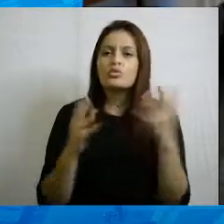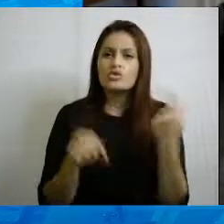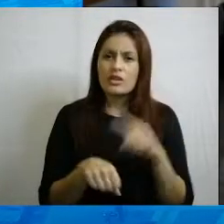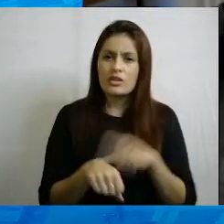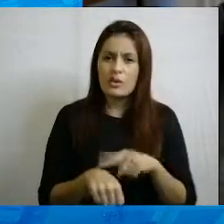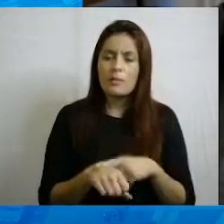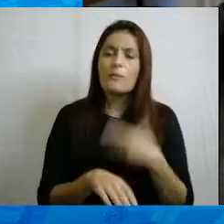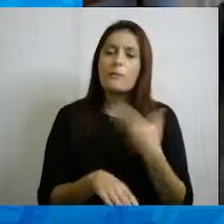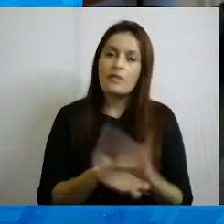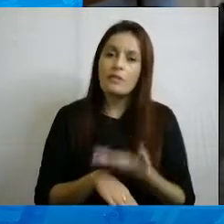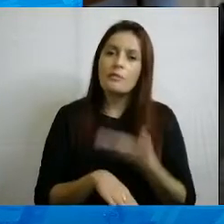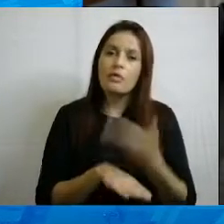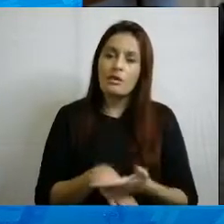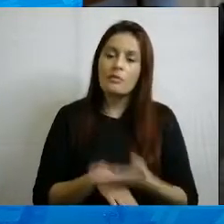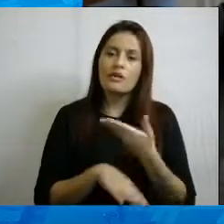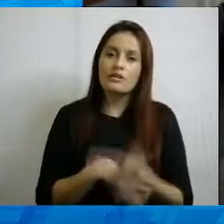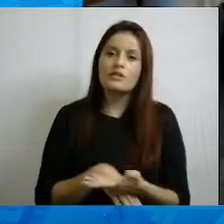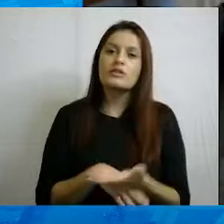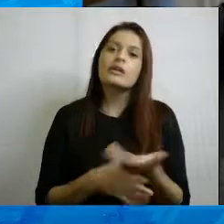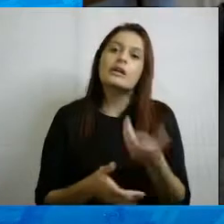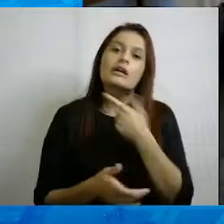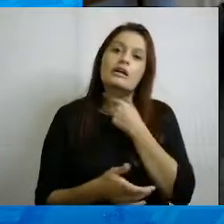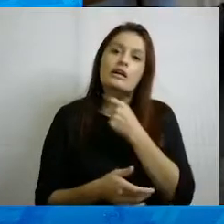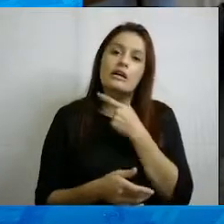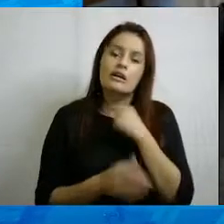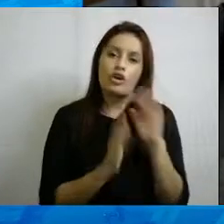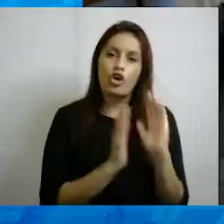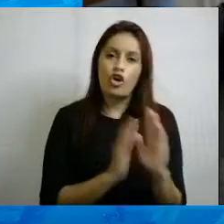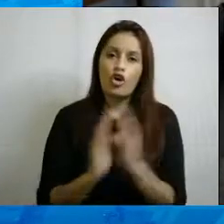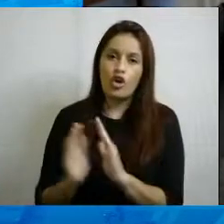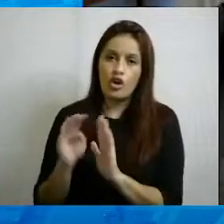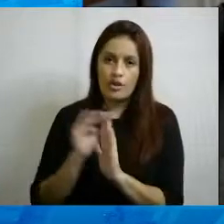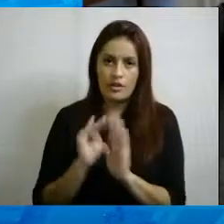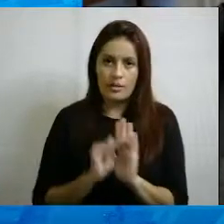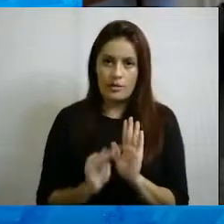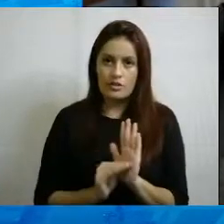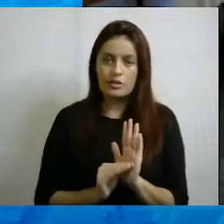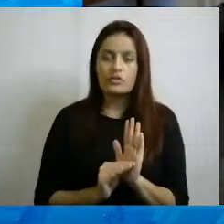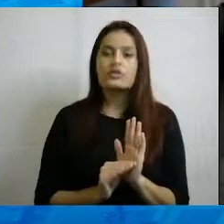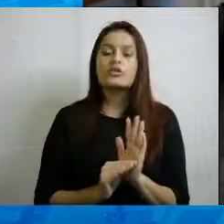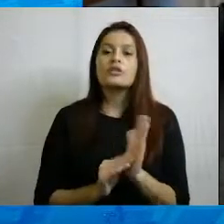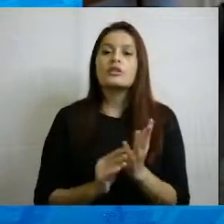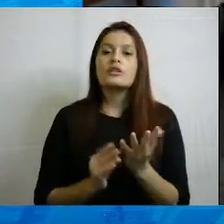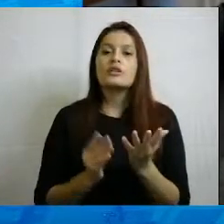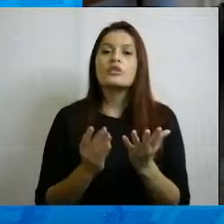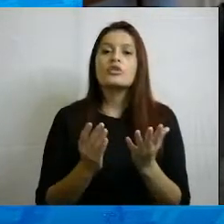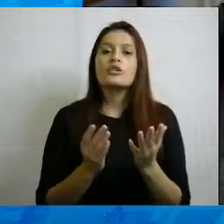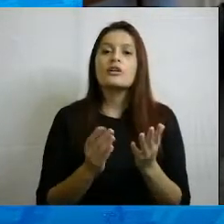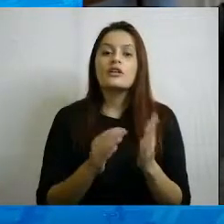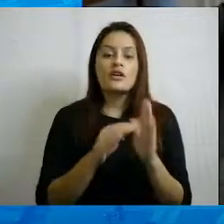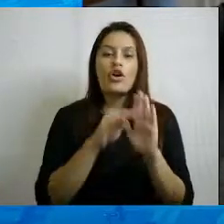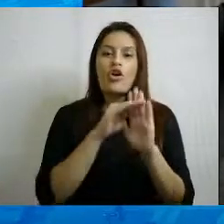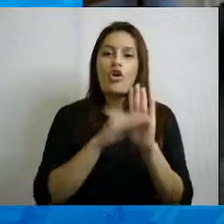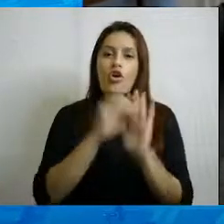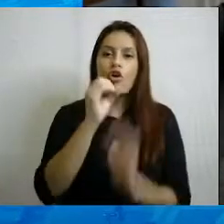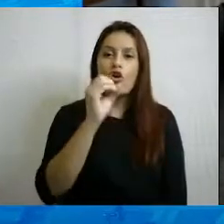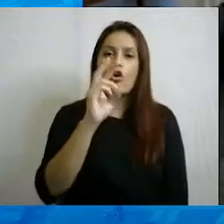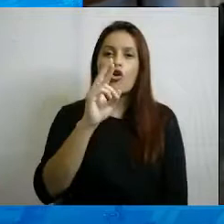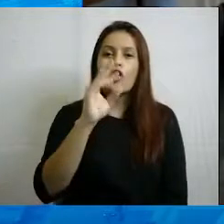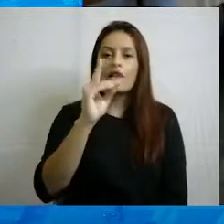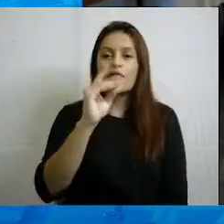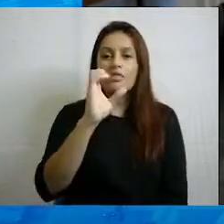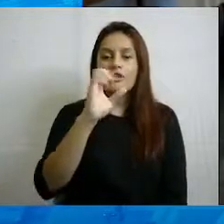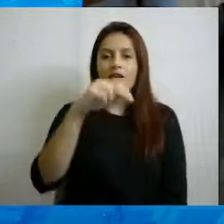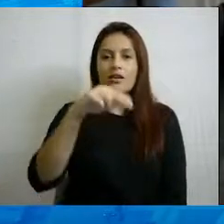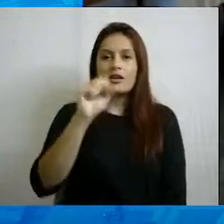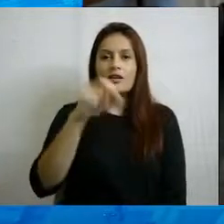pidiendo esto y lógicamente queremos un ordenamiento, solamente que nos acojamos a la ordenanza, que es lo que nos permite